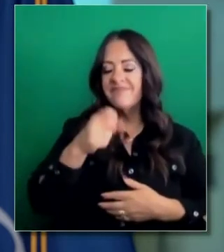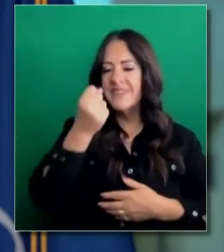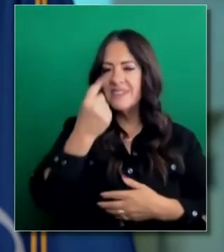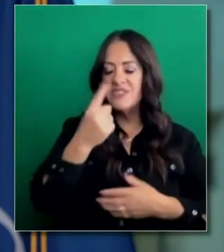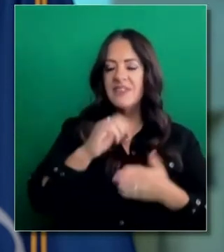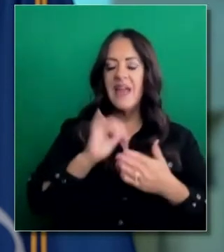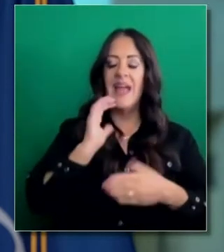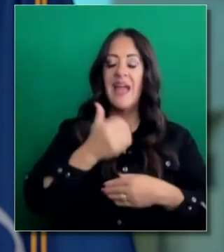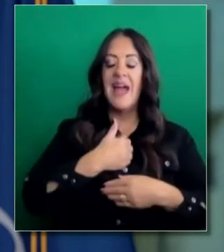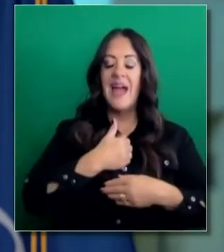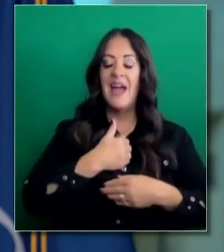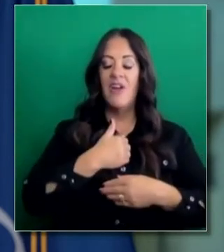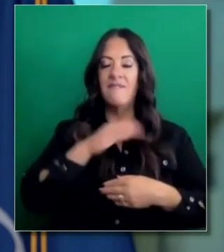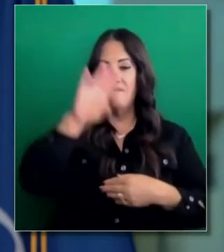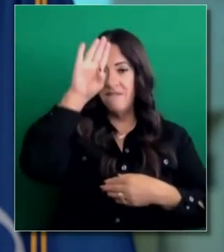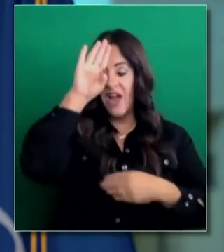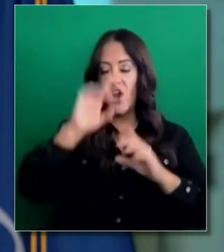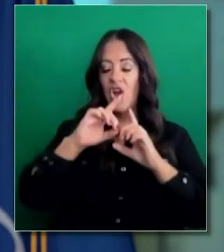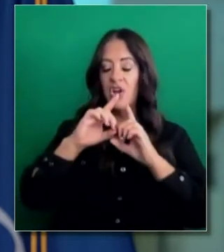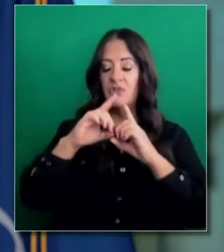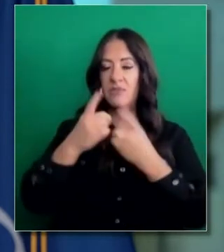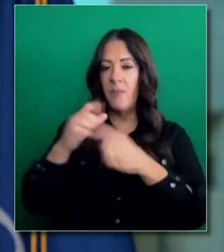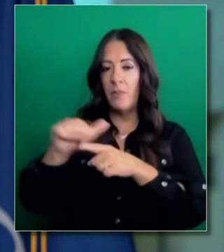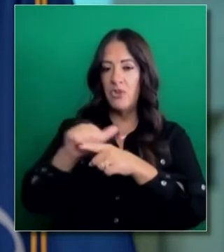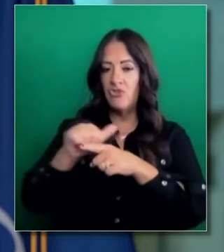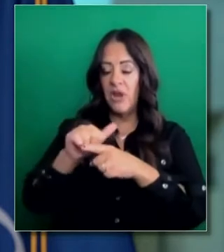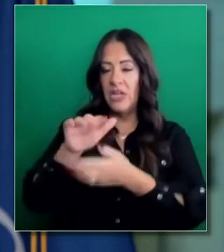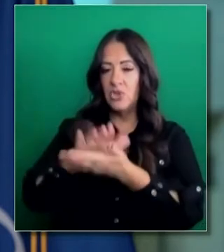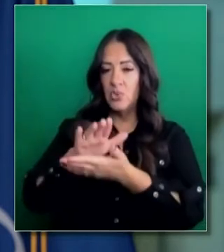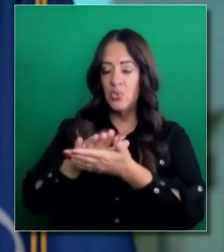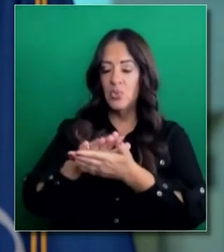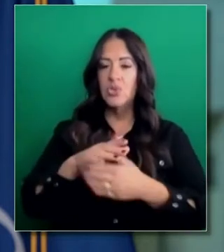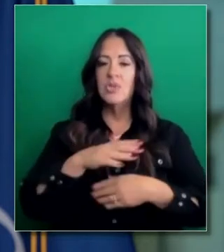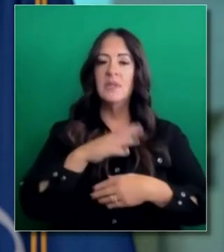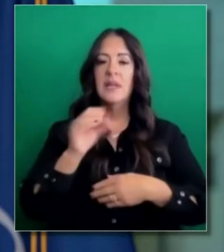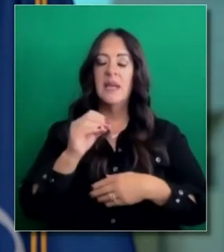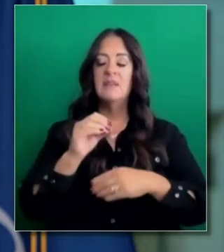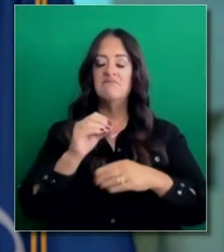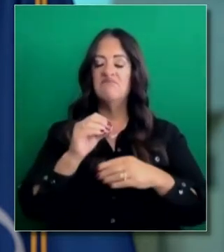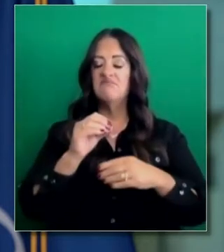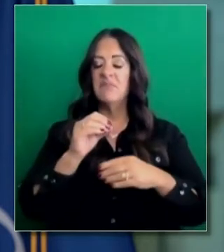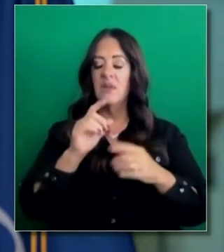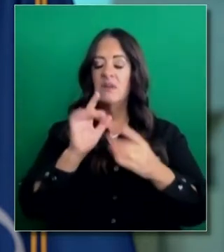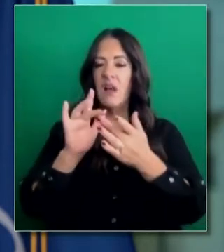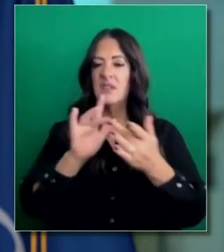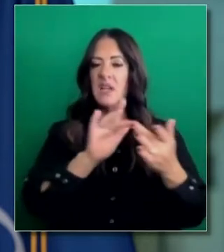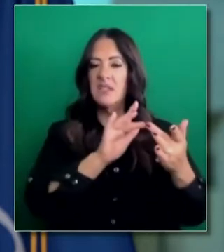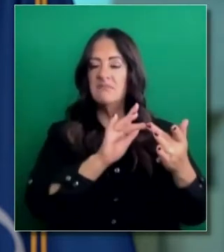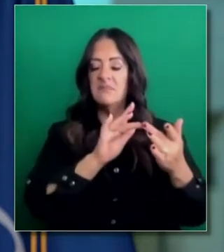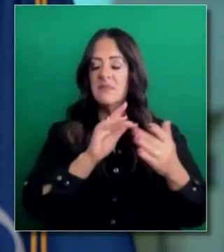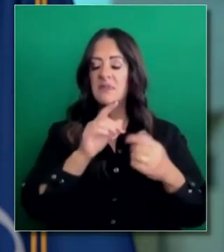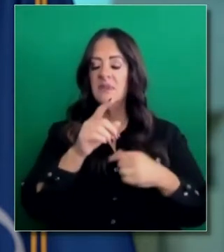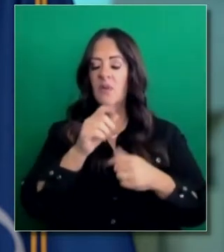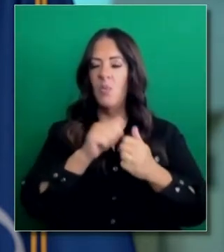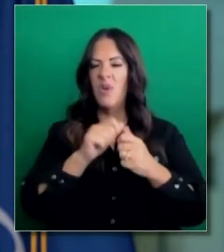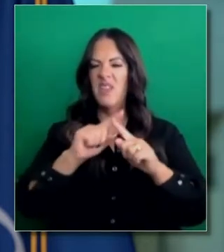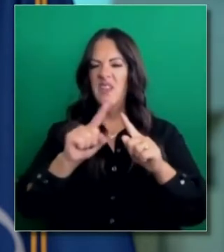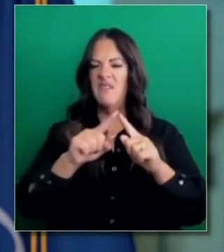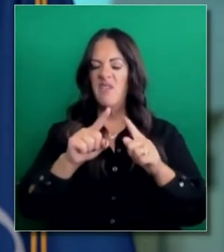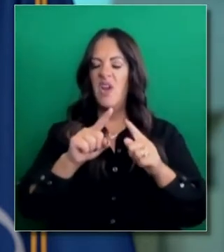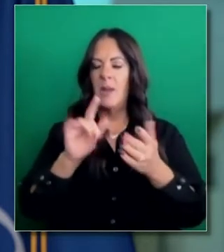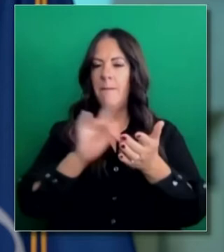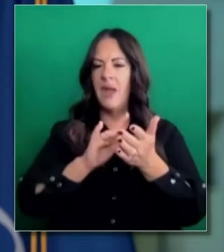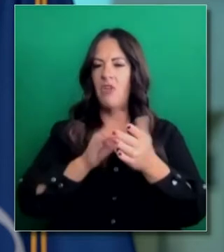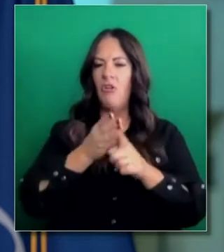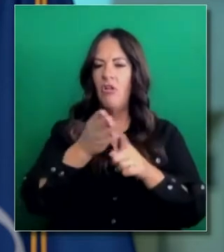las escuelas de enfermería son críticas definitivamente y estamos tratando de involucrarlos con las vacunas y protocolos